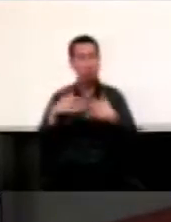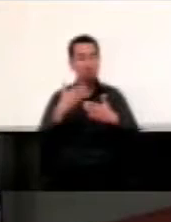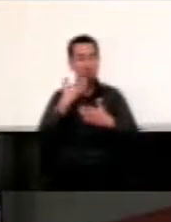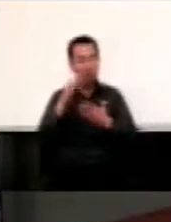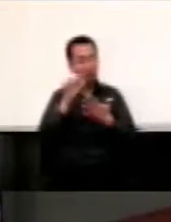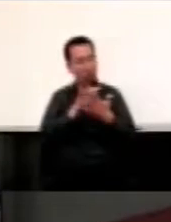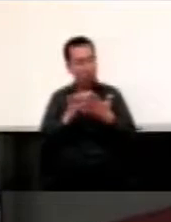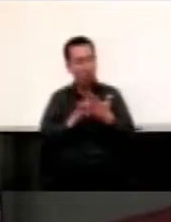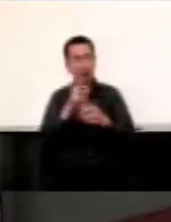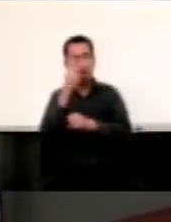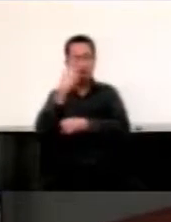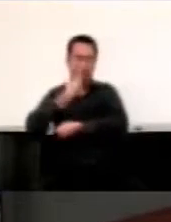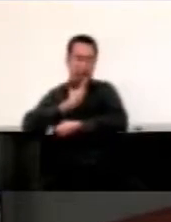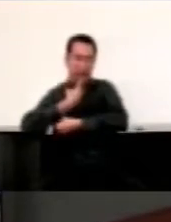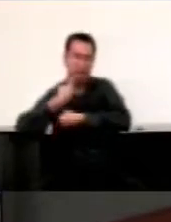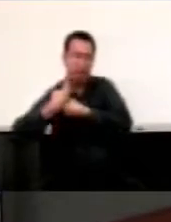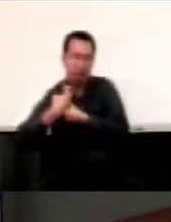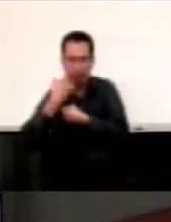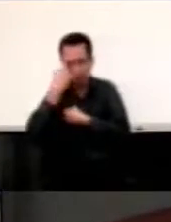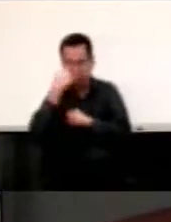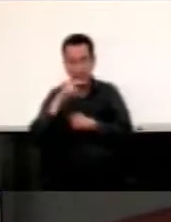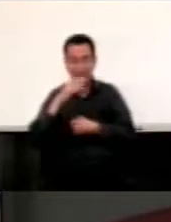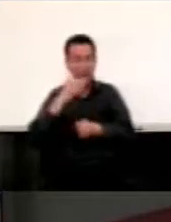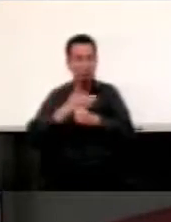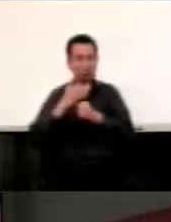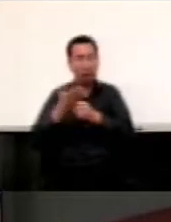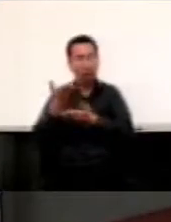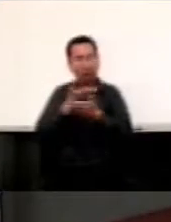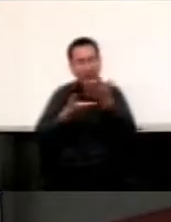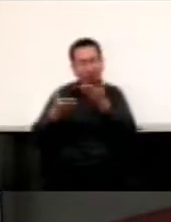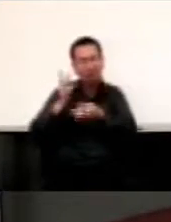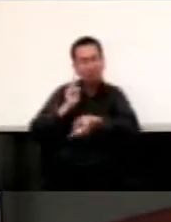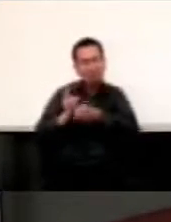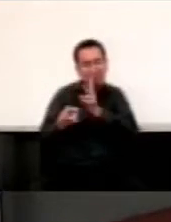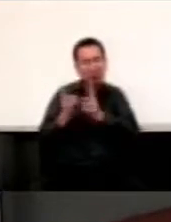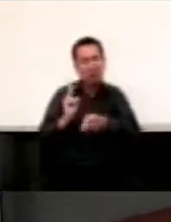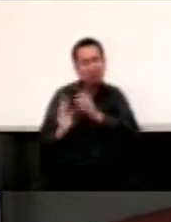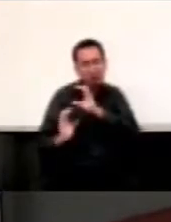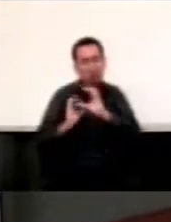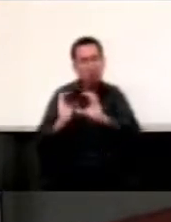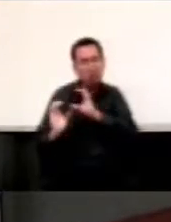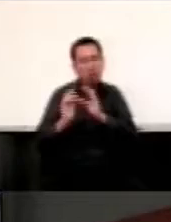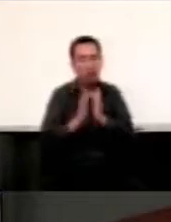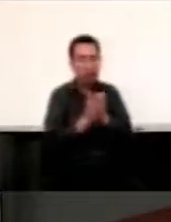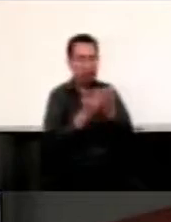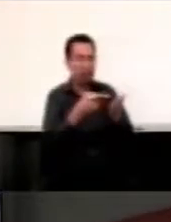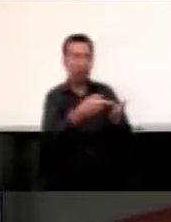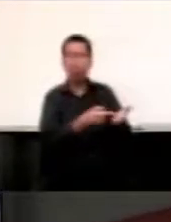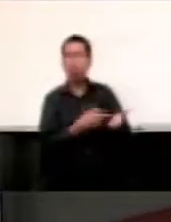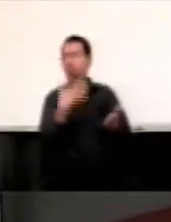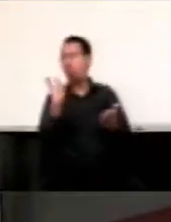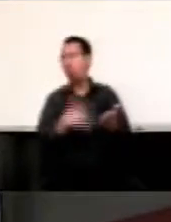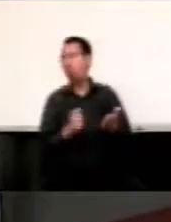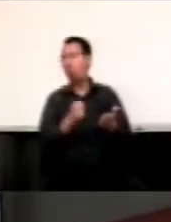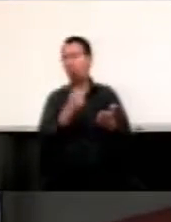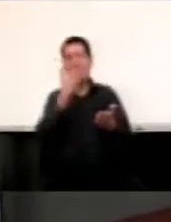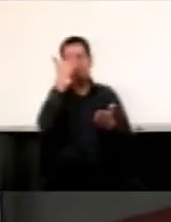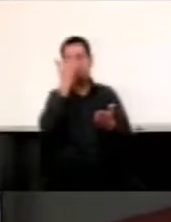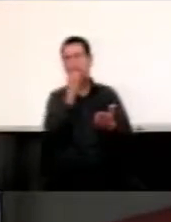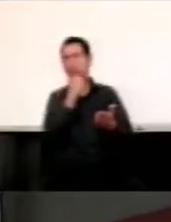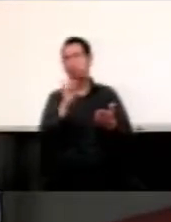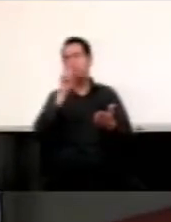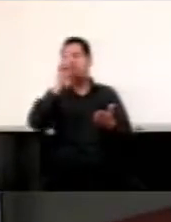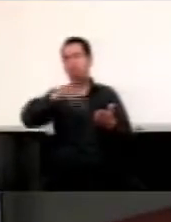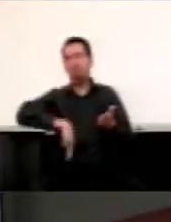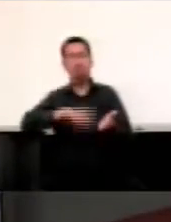por convocarnos a esta charla para comentar una estupenda obra. Y ahora voy a decir por qué